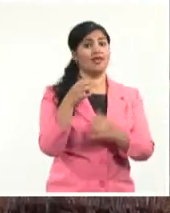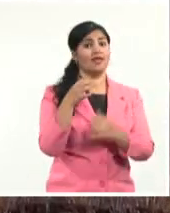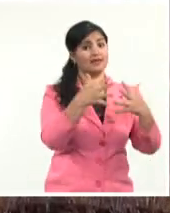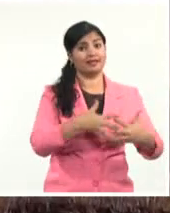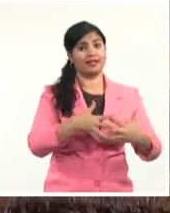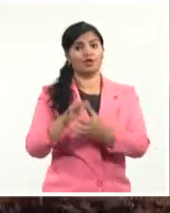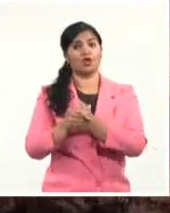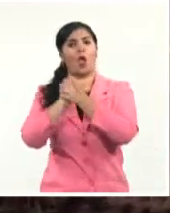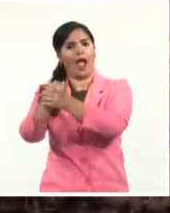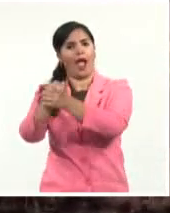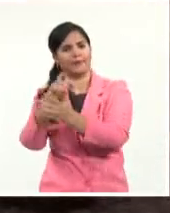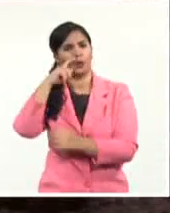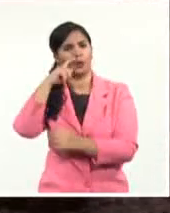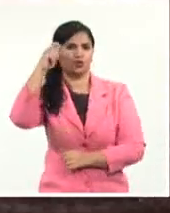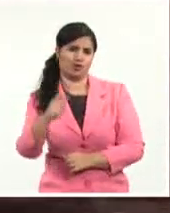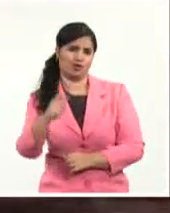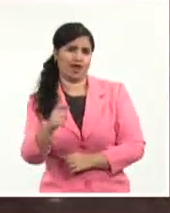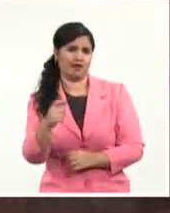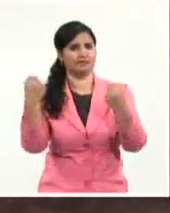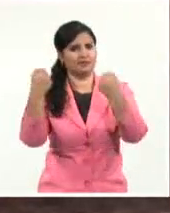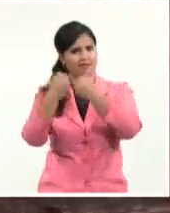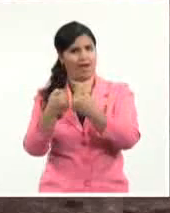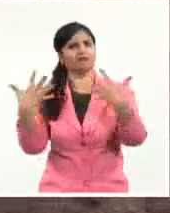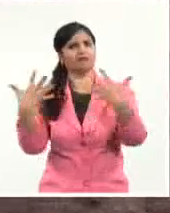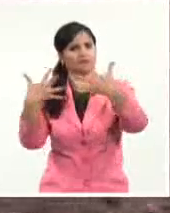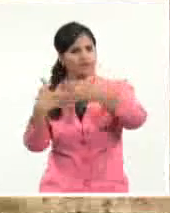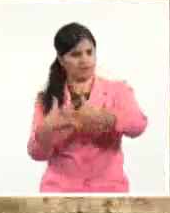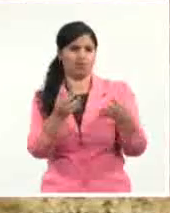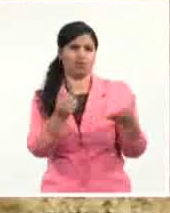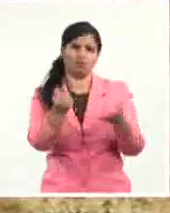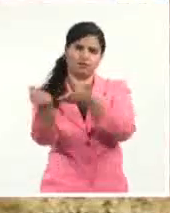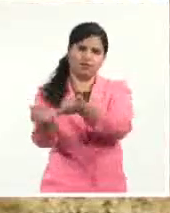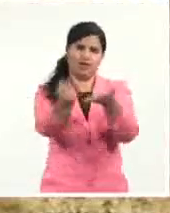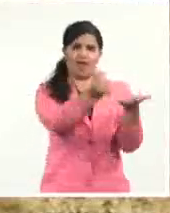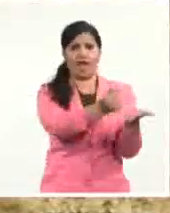sus aliados han intentado que países latinoamericanos